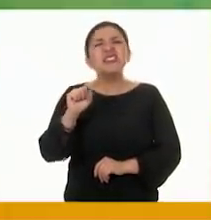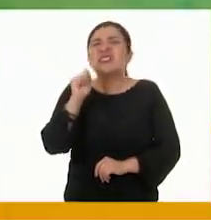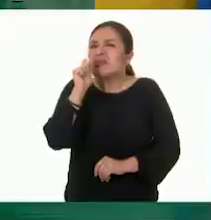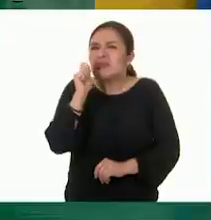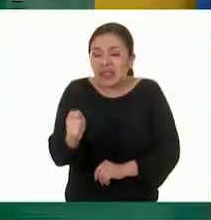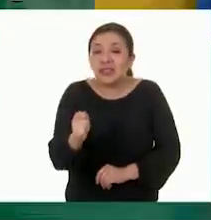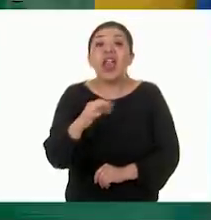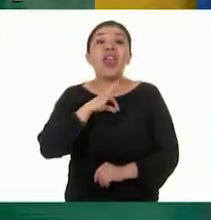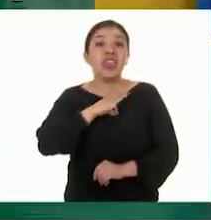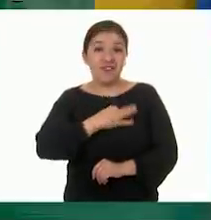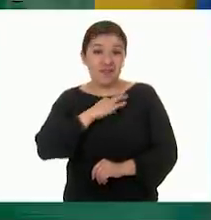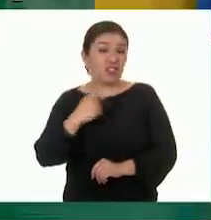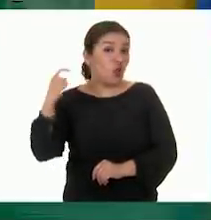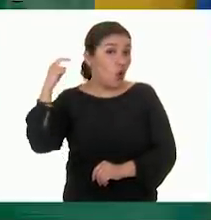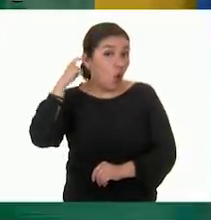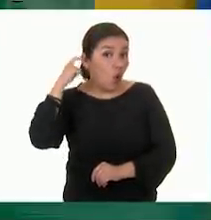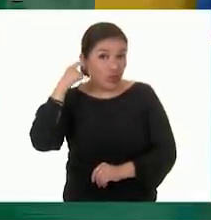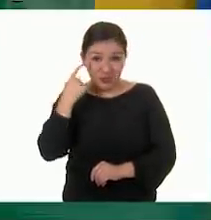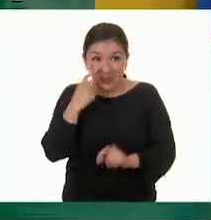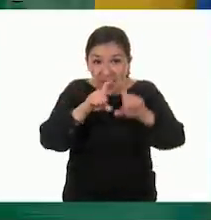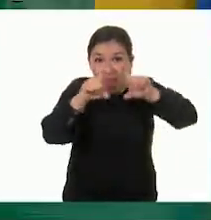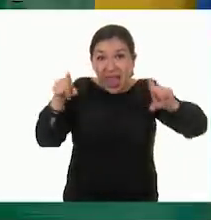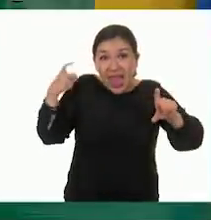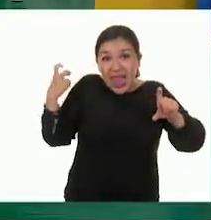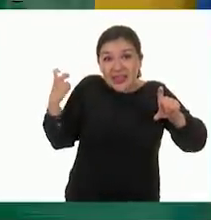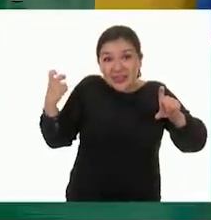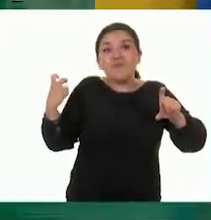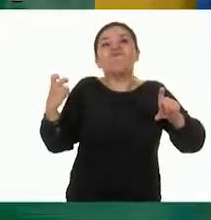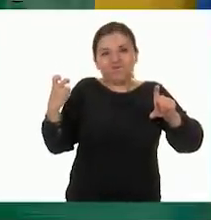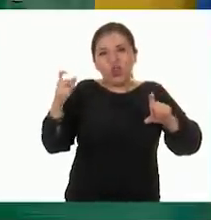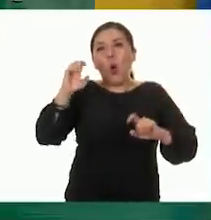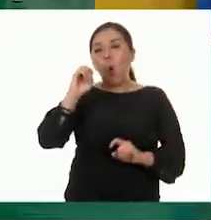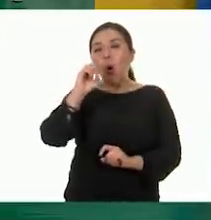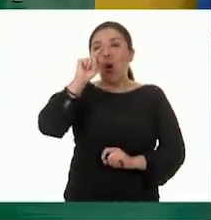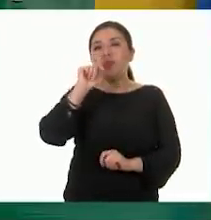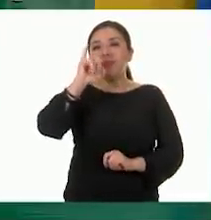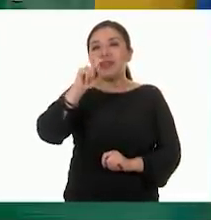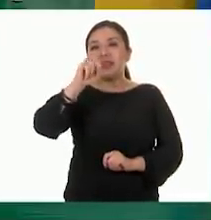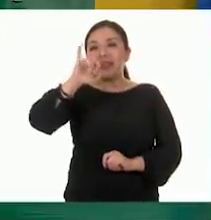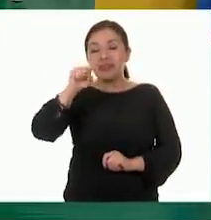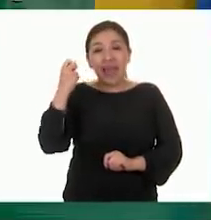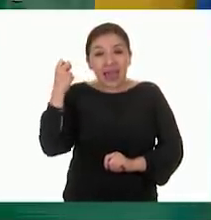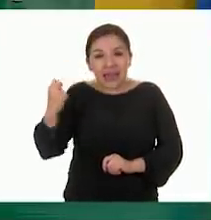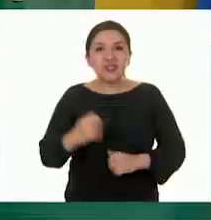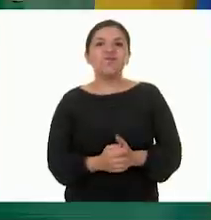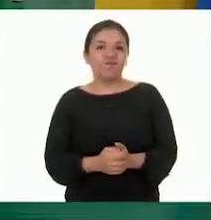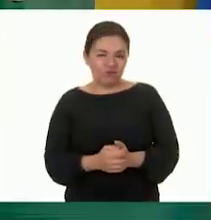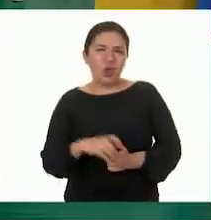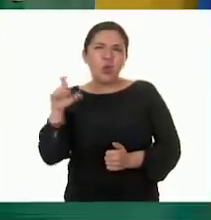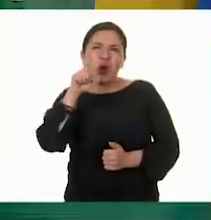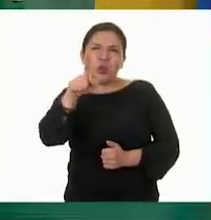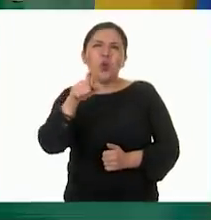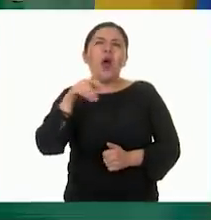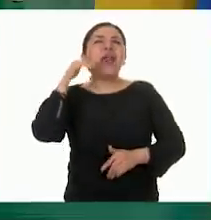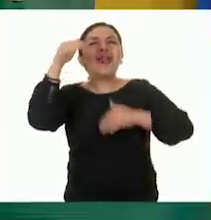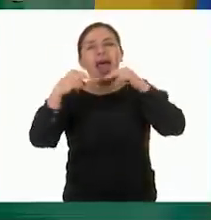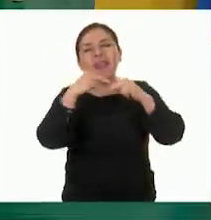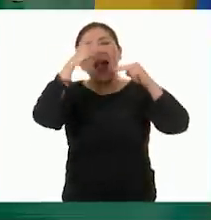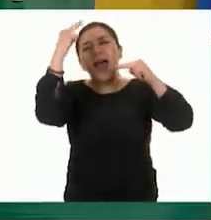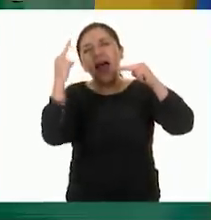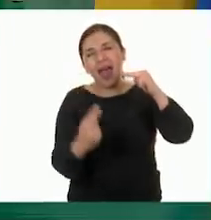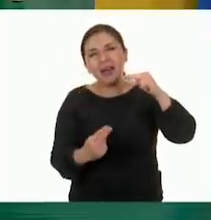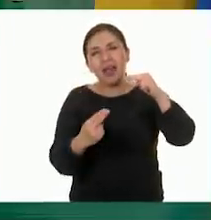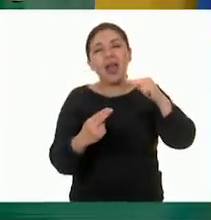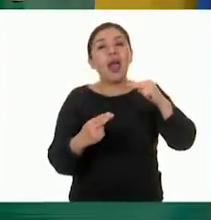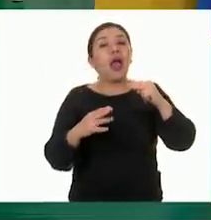una infección en el oído. Mira, esa palabra, otitis. Otitis. Entonces, cuando tal vez te metes a nadar, si no